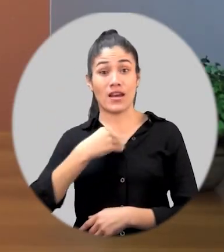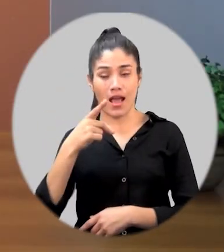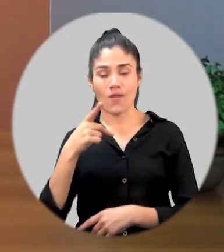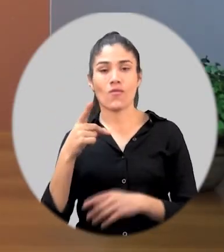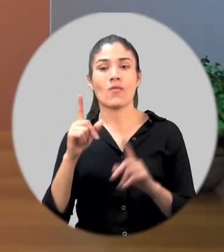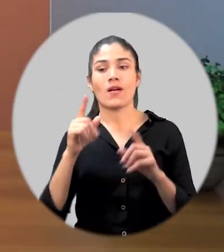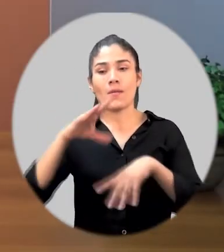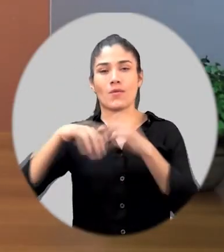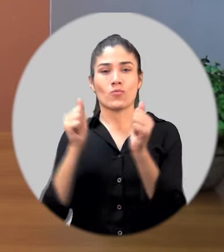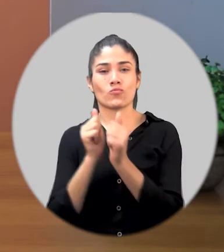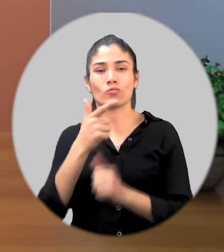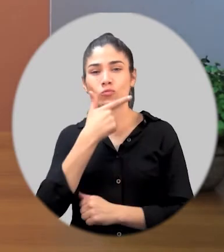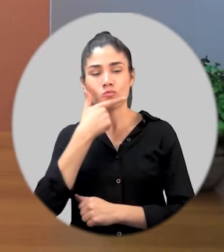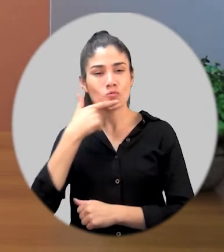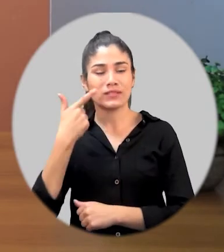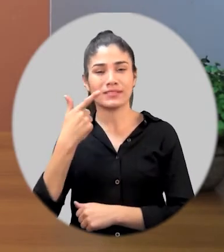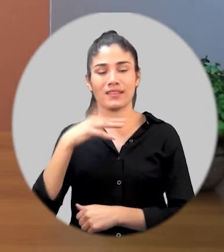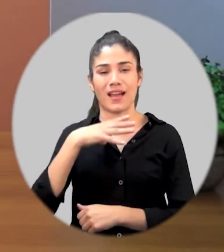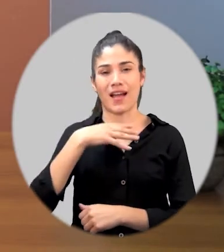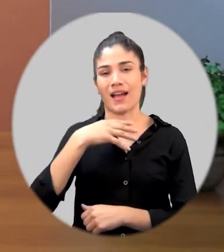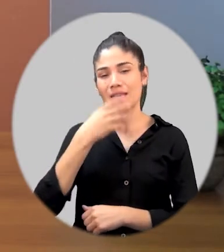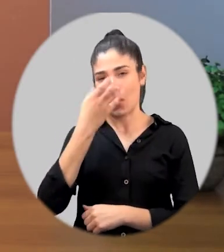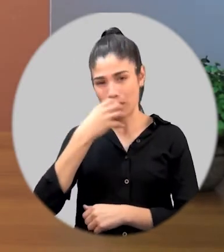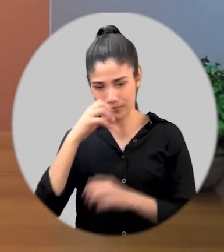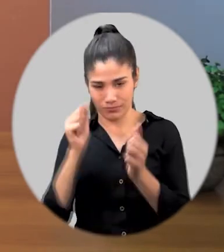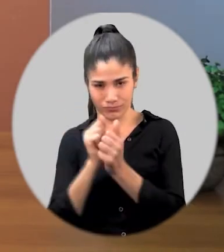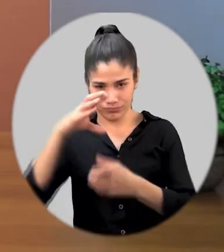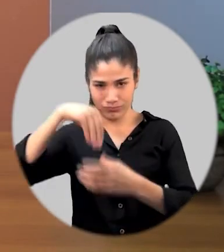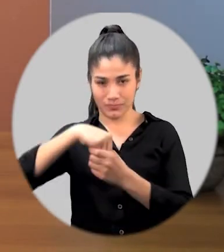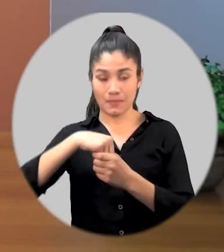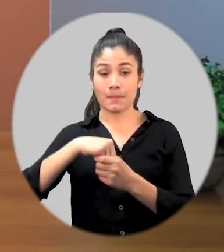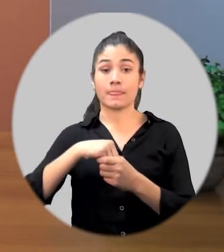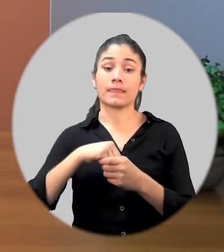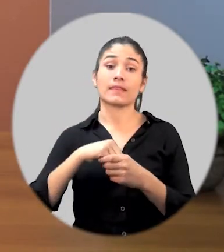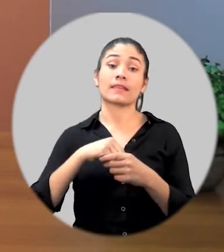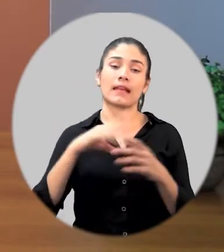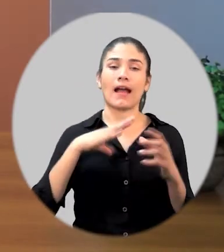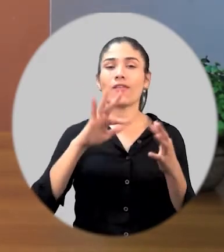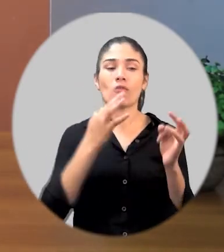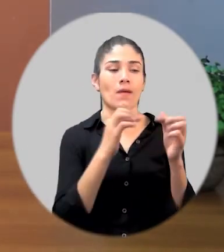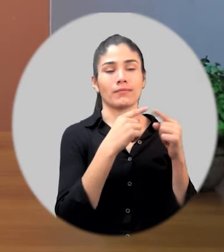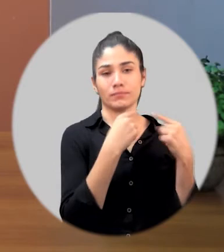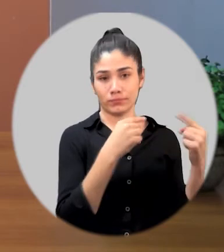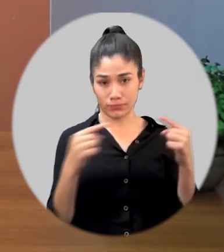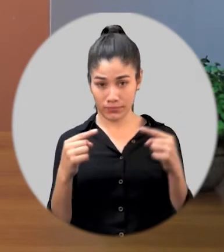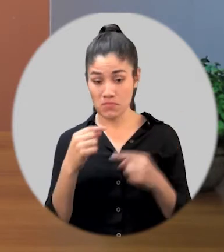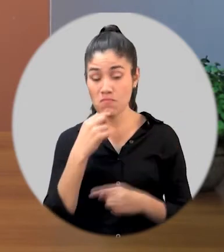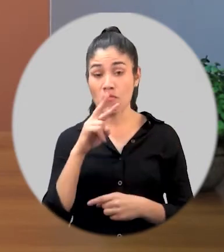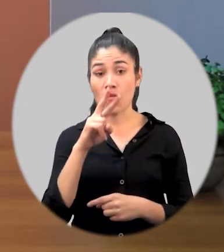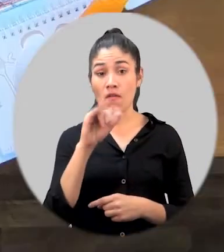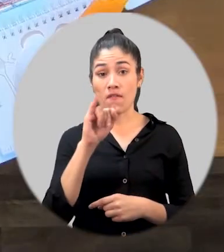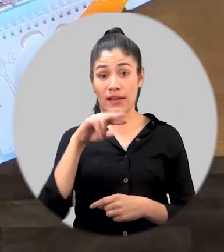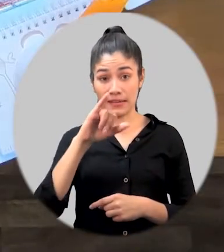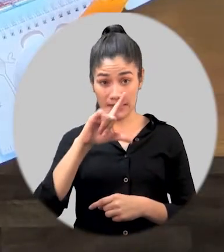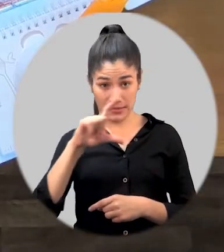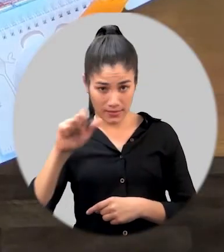dulce de guayaba. Y en vez de vainilla, o sea, le colocamos la vainilla y junto con la vainilla